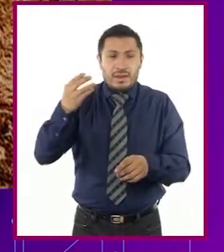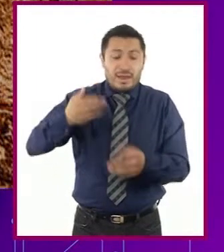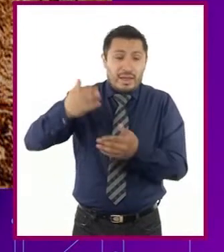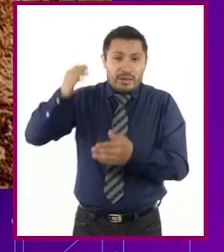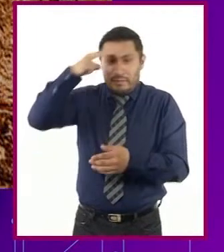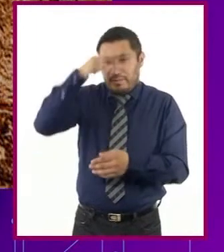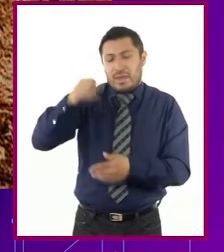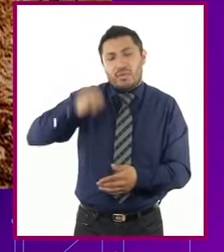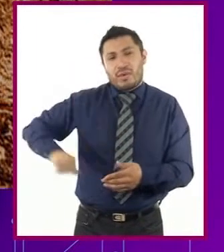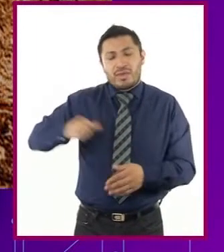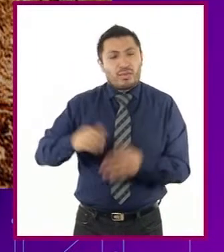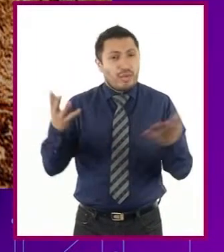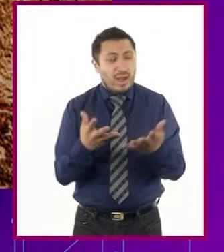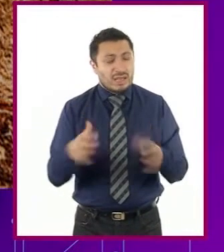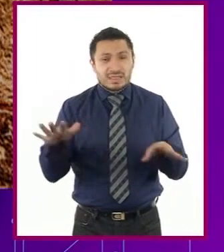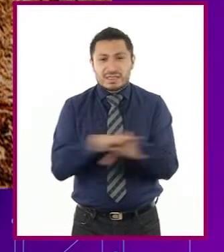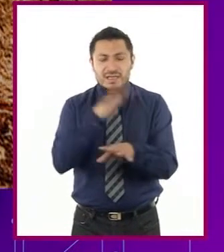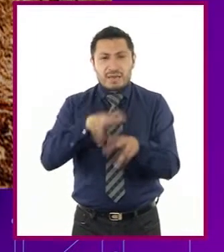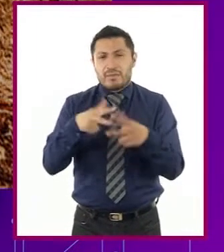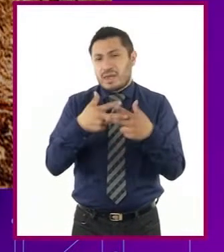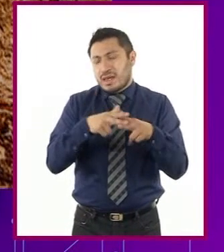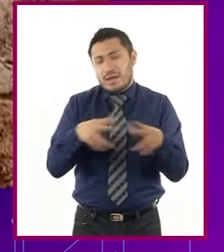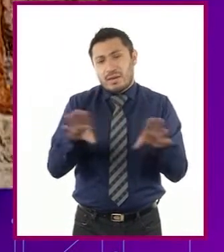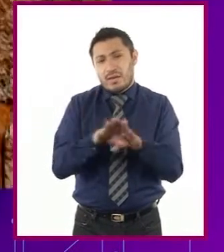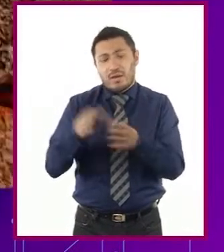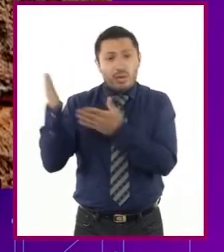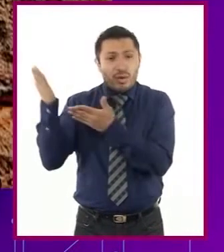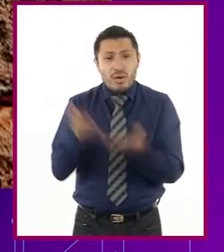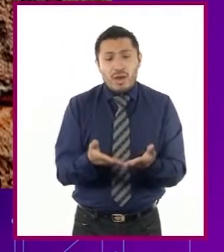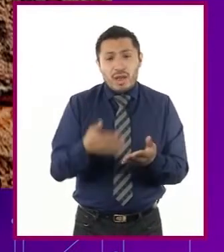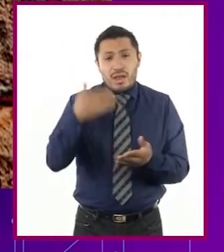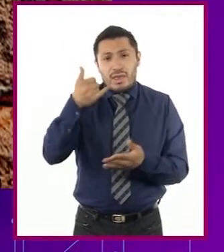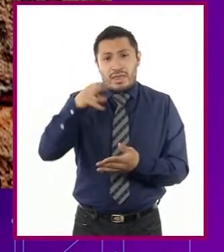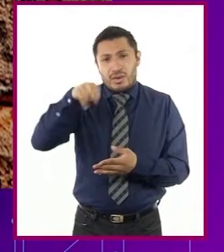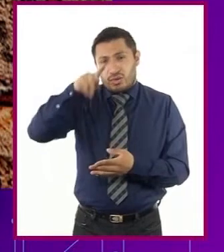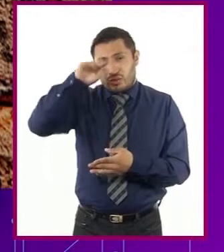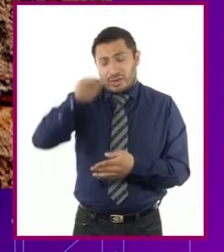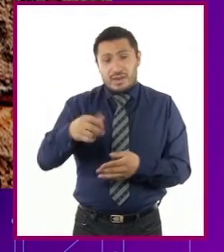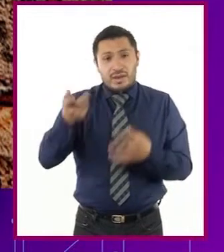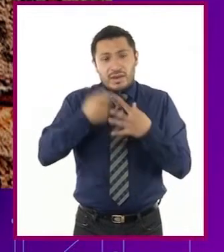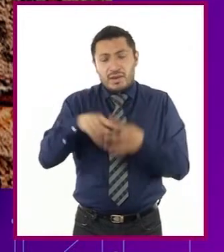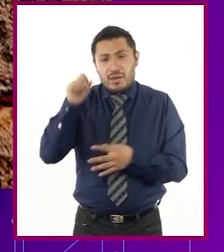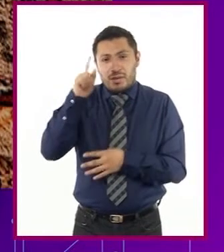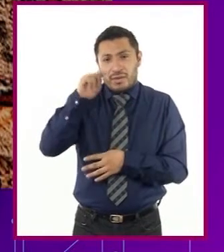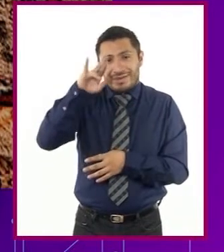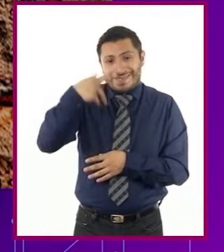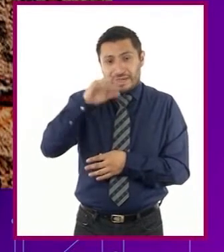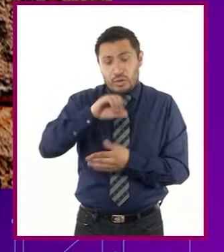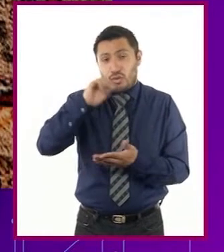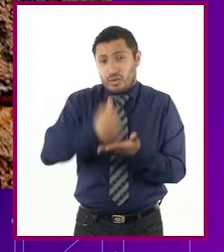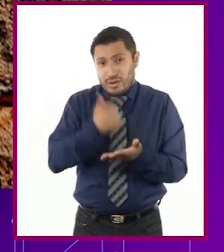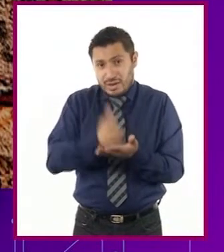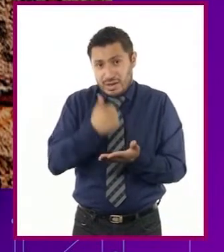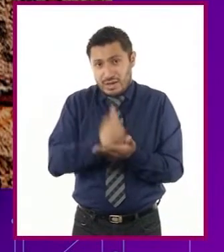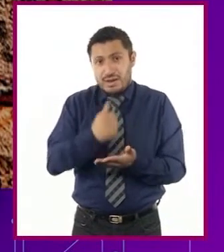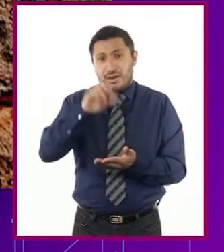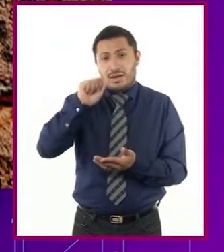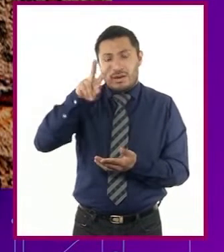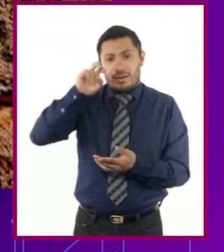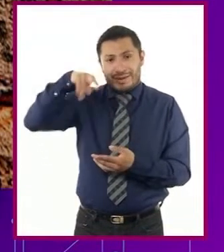antiguo. Modificaron algunas herramientas con la llegada de la yunta e introdujeron trigo, arroz,